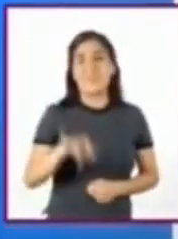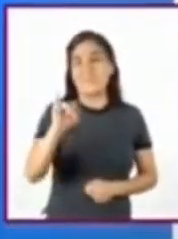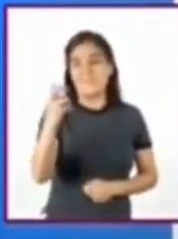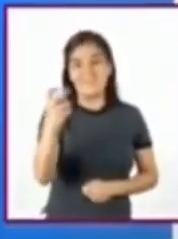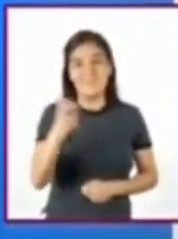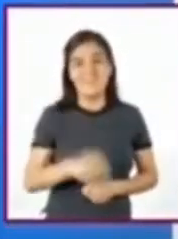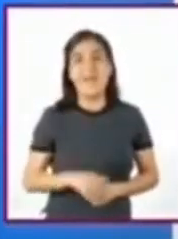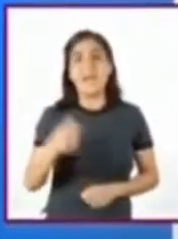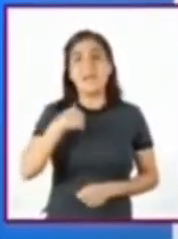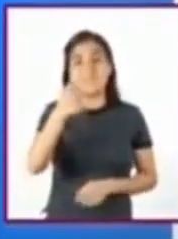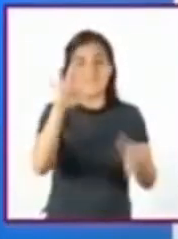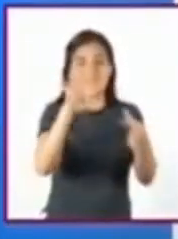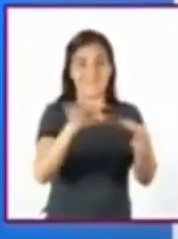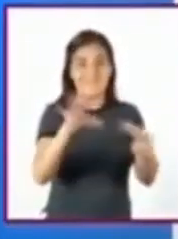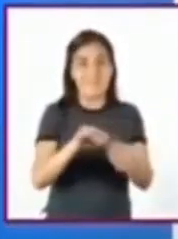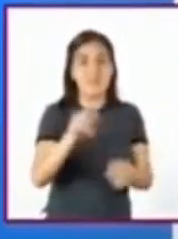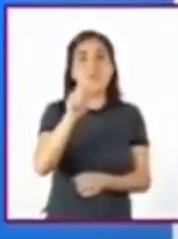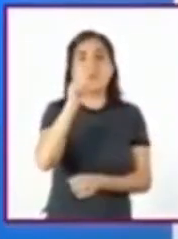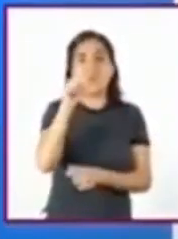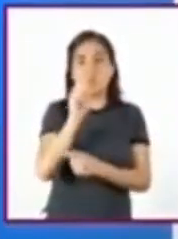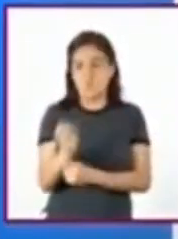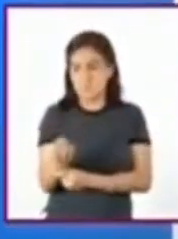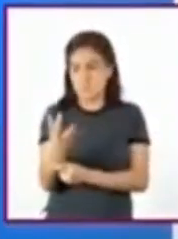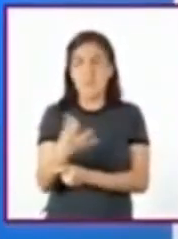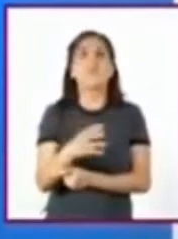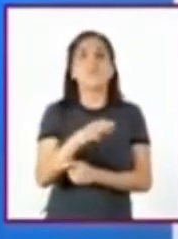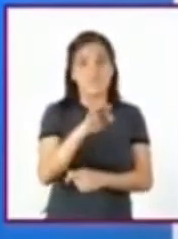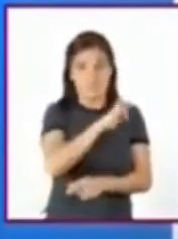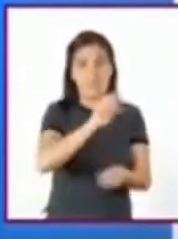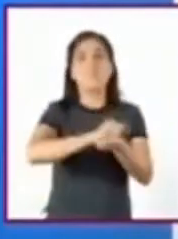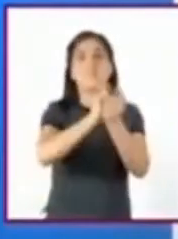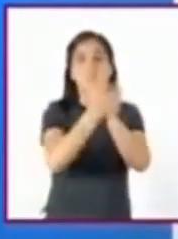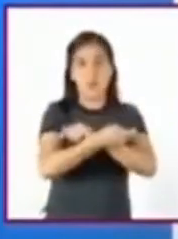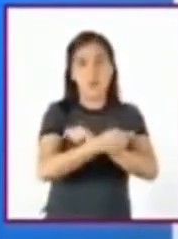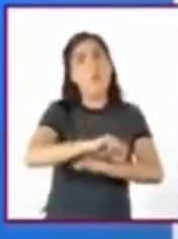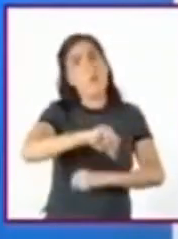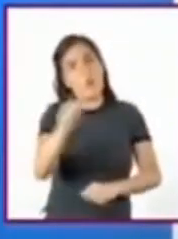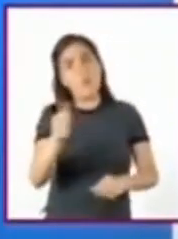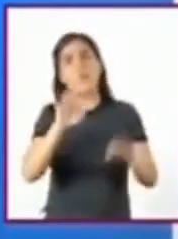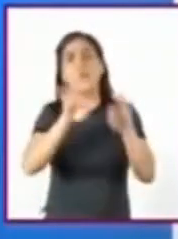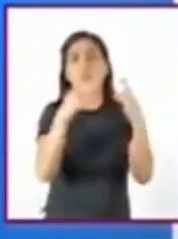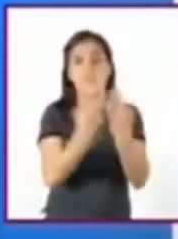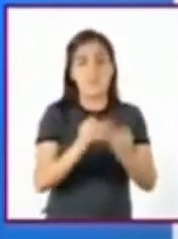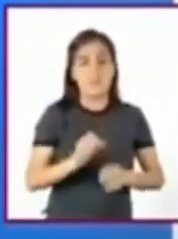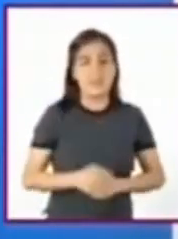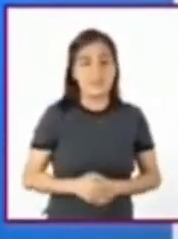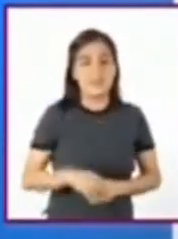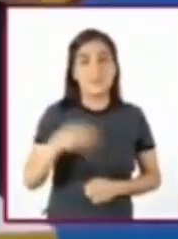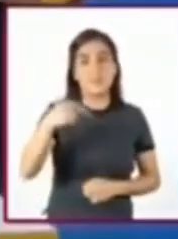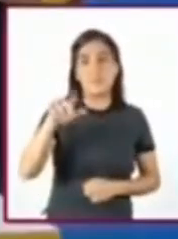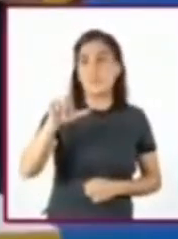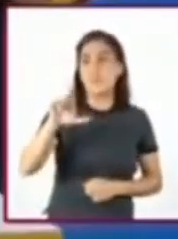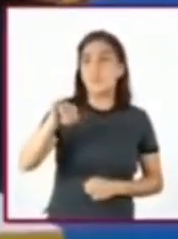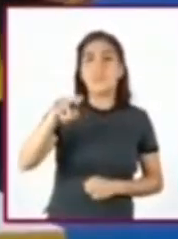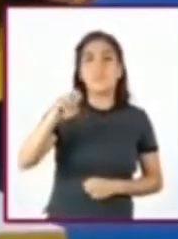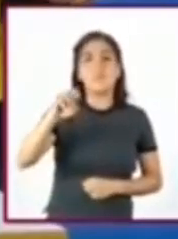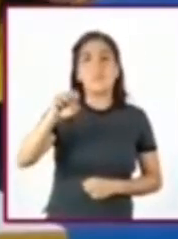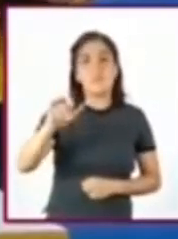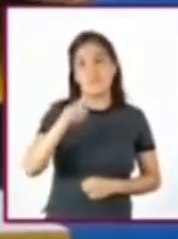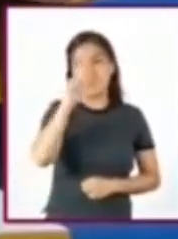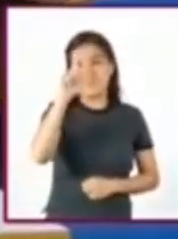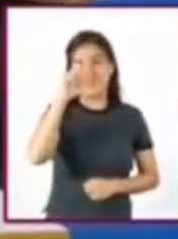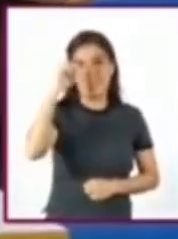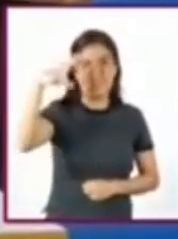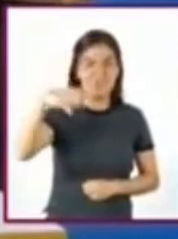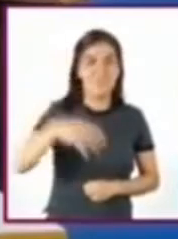como te mencioné, este circuito sí transforma la energía eléctrica en otro tipo, la convierte en luminosa. En